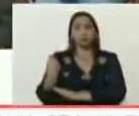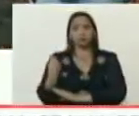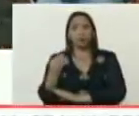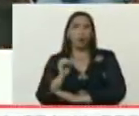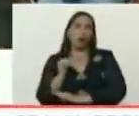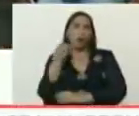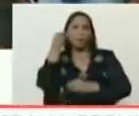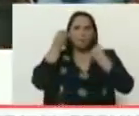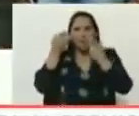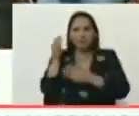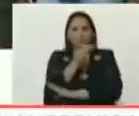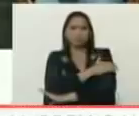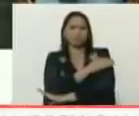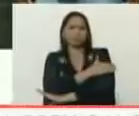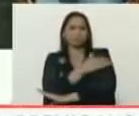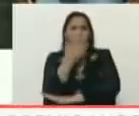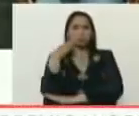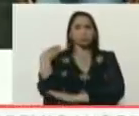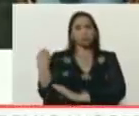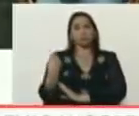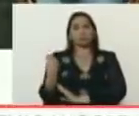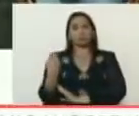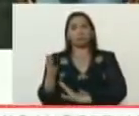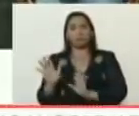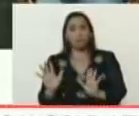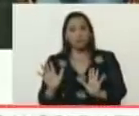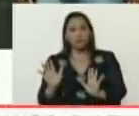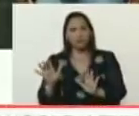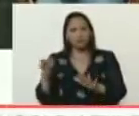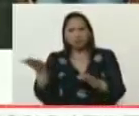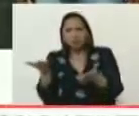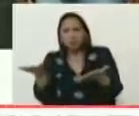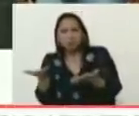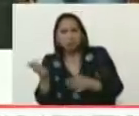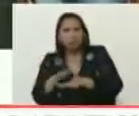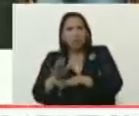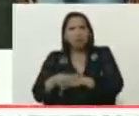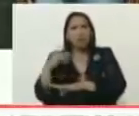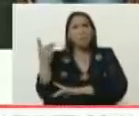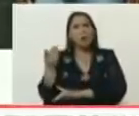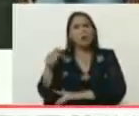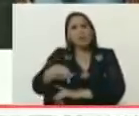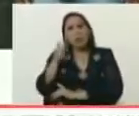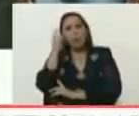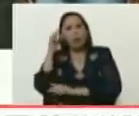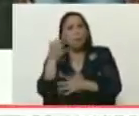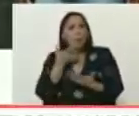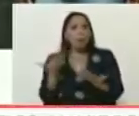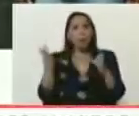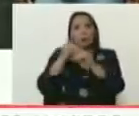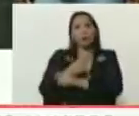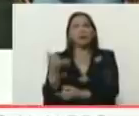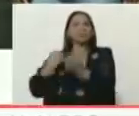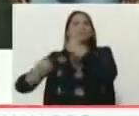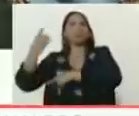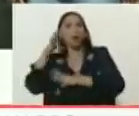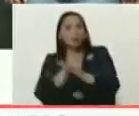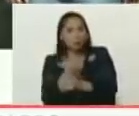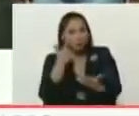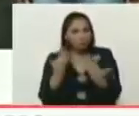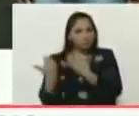que se creen oligarcas. ¿Pero qué está pasando en Bolivia hoy día? Hoy, anoche, antenoche, ¿qué ha